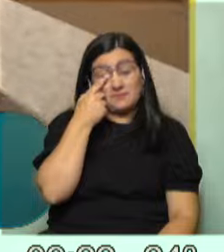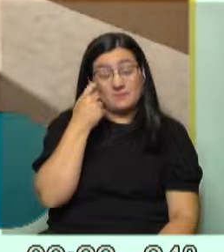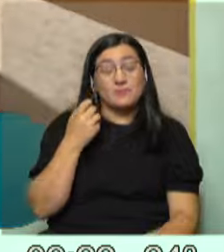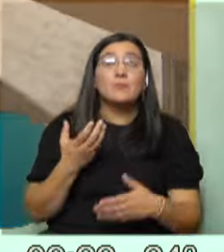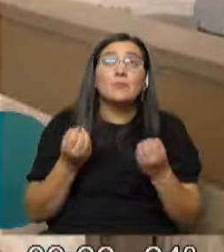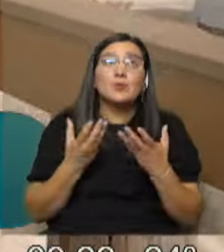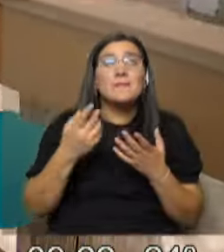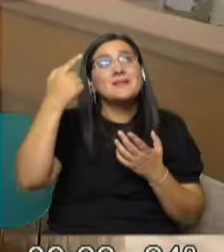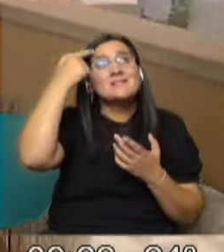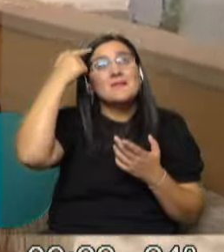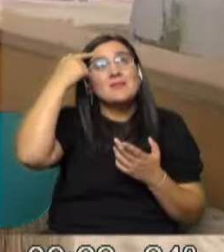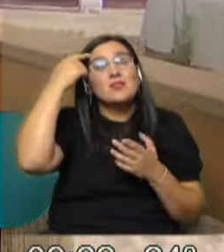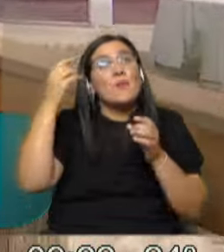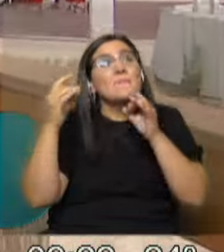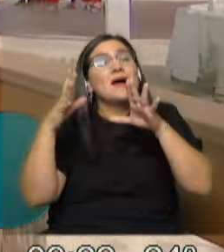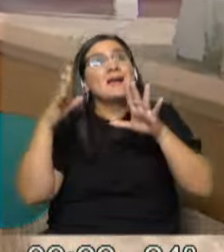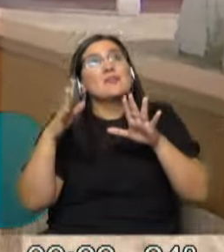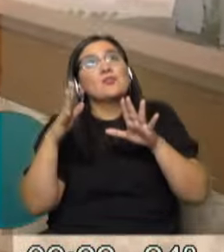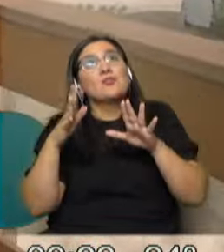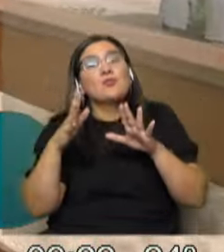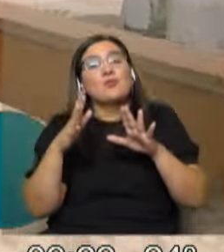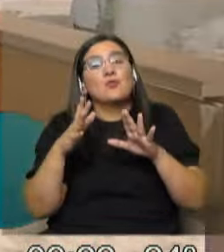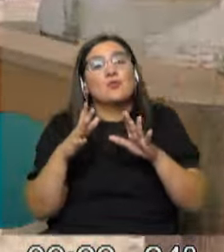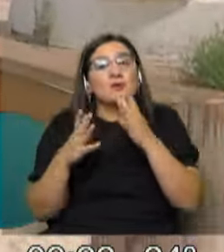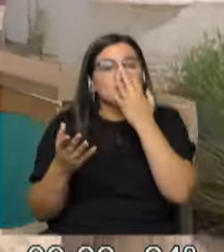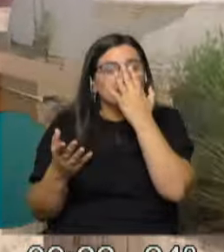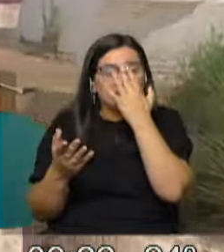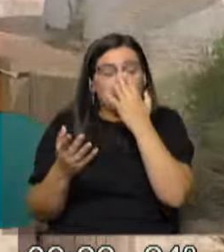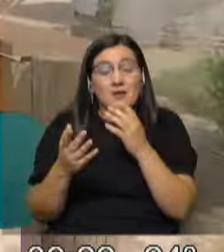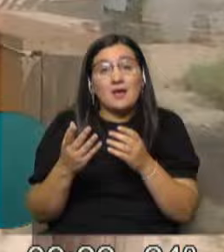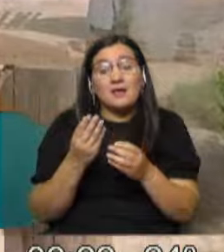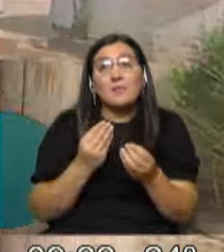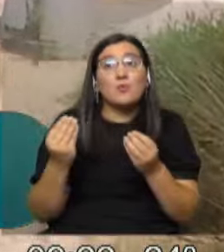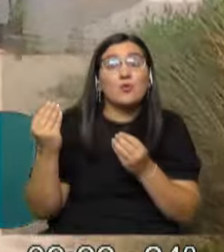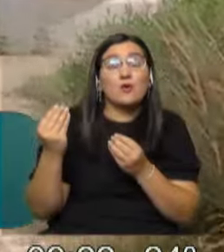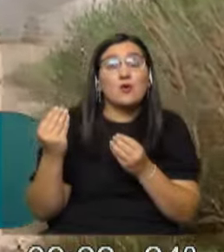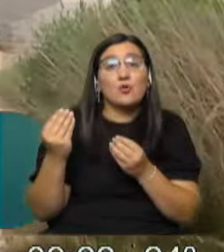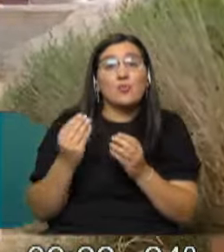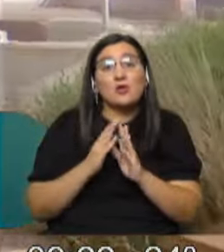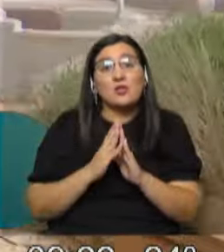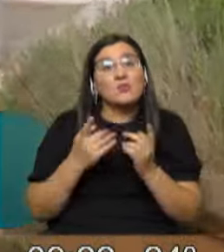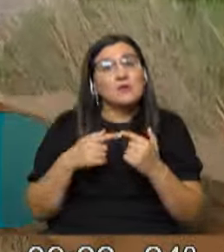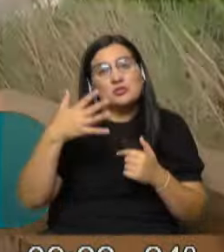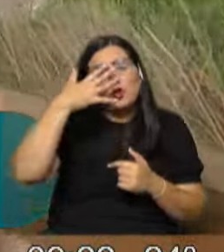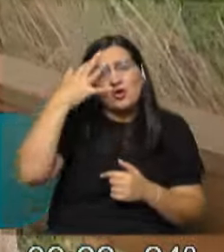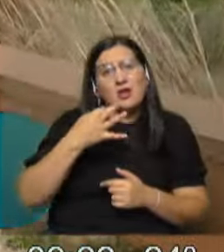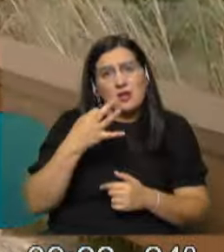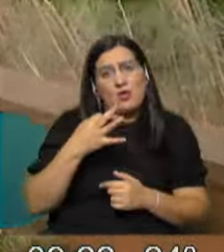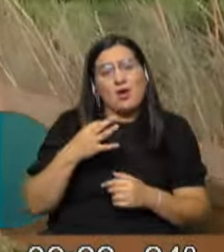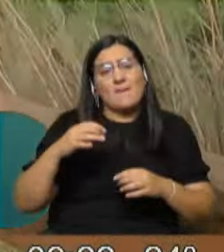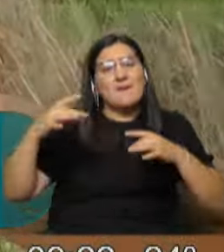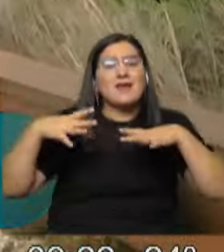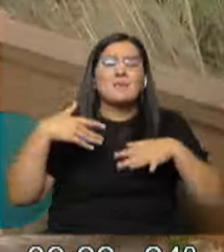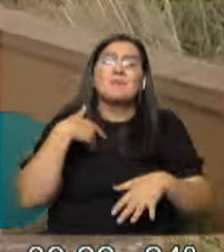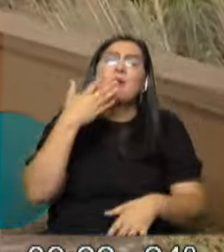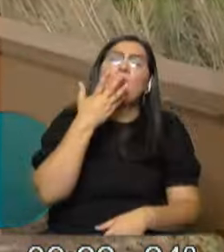ver, el pensamiento mágico es pre-religioso en la historia. Es decir, hay que colocarlo allá atrás. Pero yo creo igual en la magia, Fito. A mí me